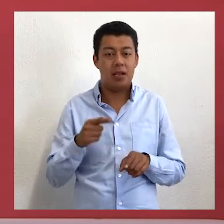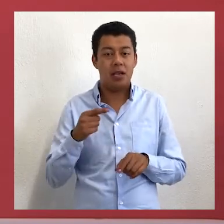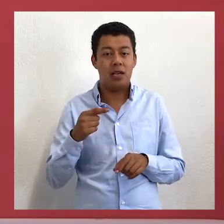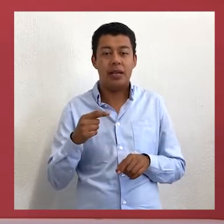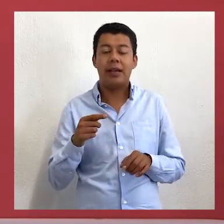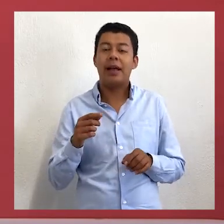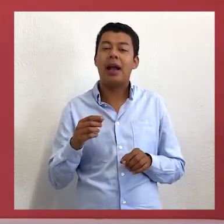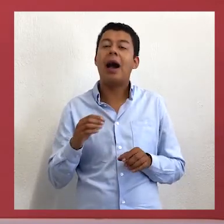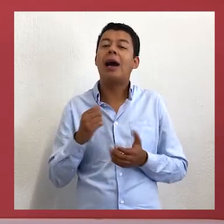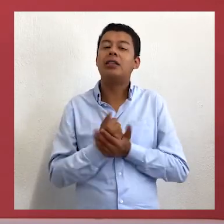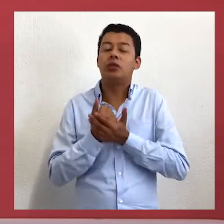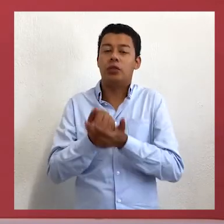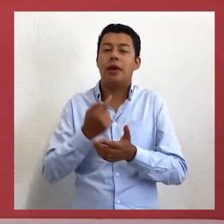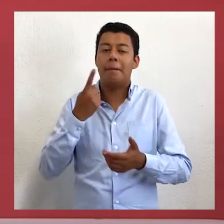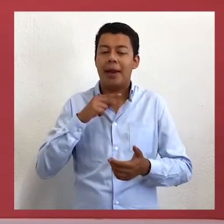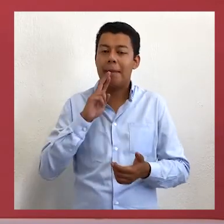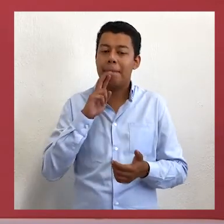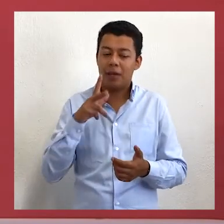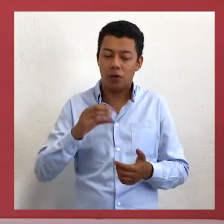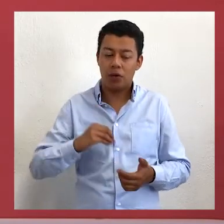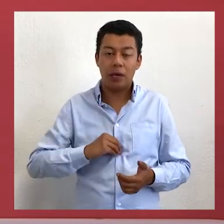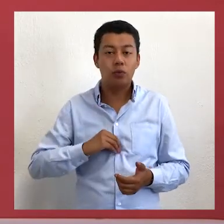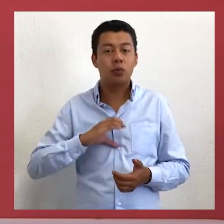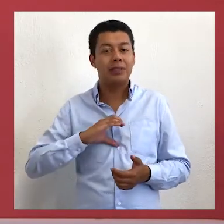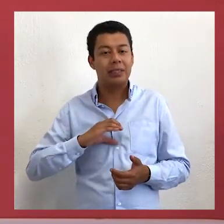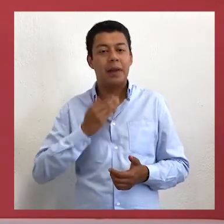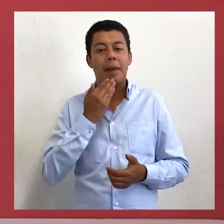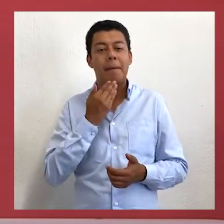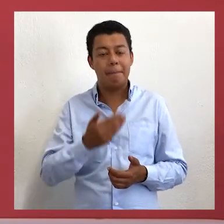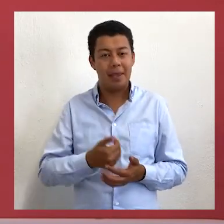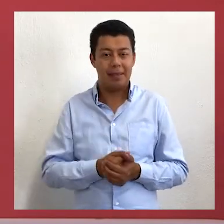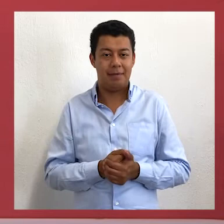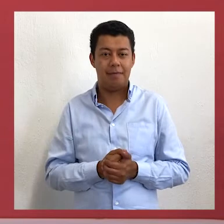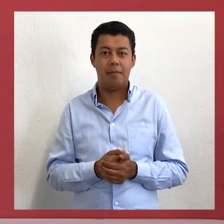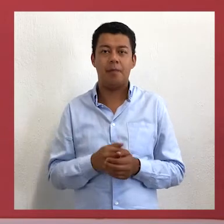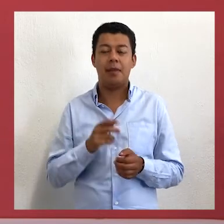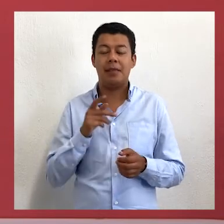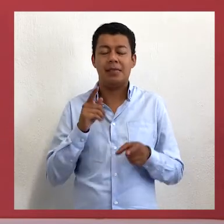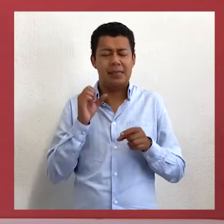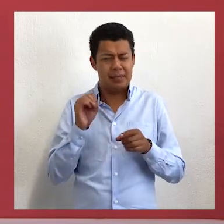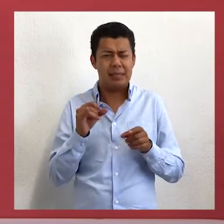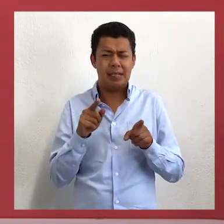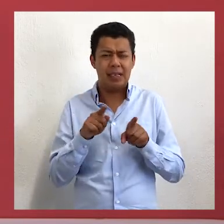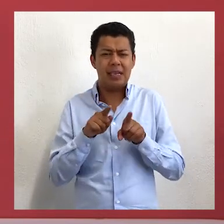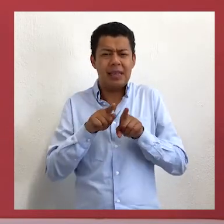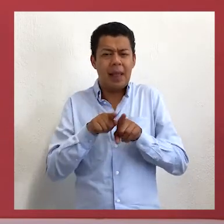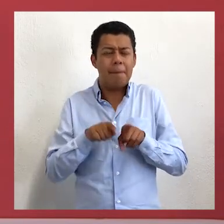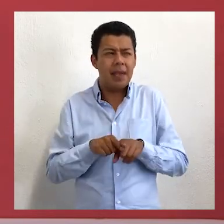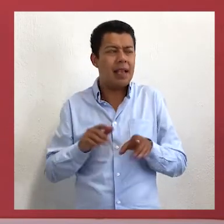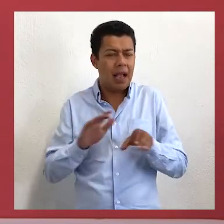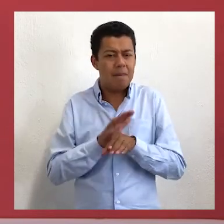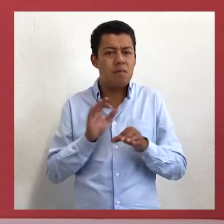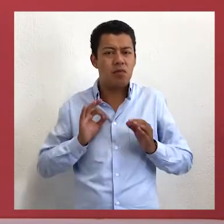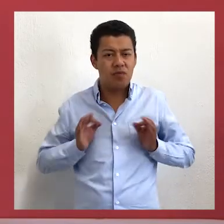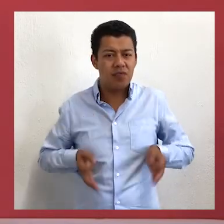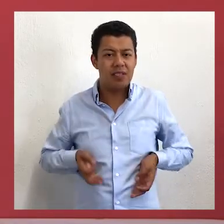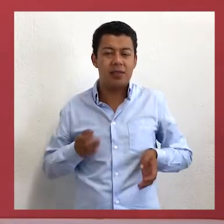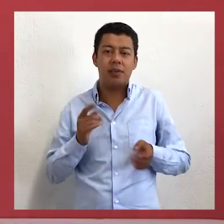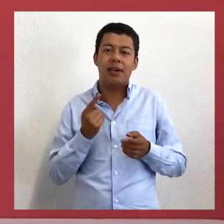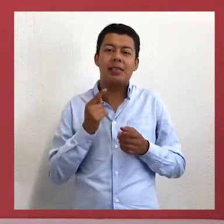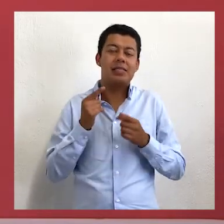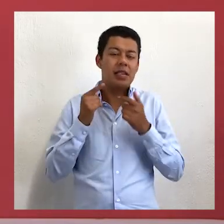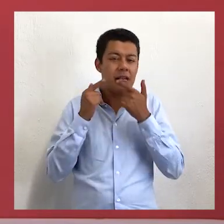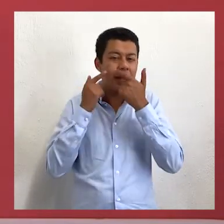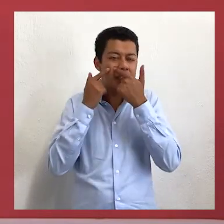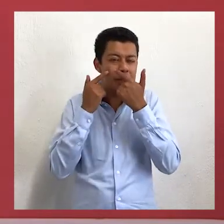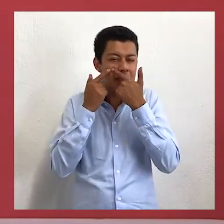una buena autoestima en él. Aparte de que está experimentando cambios físicos, obviamente, que si le salió el